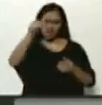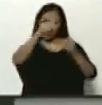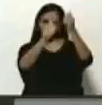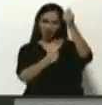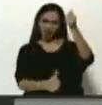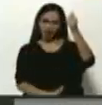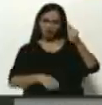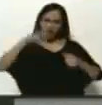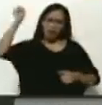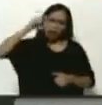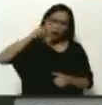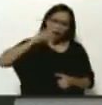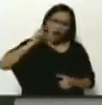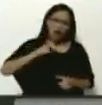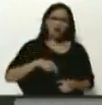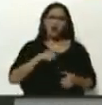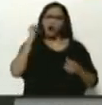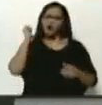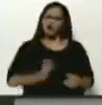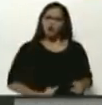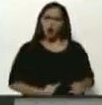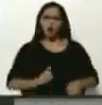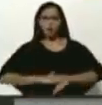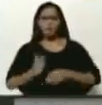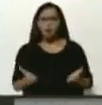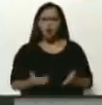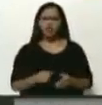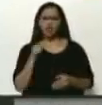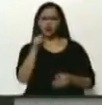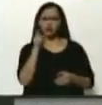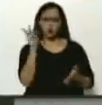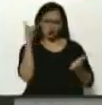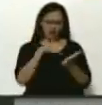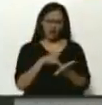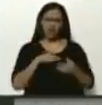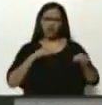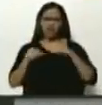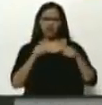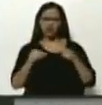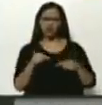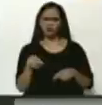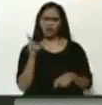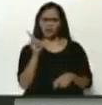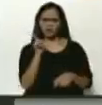tú lo que eres un irresponsable, porque me vas a traer los problemas tuyos aquí a la Dirección Nacional del Partido.